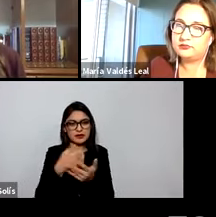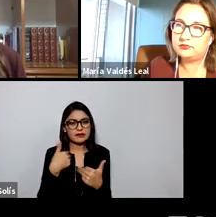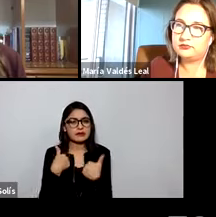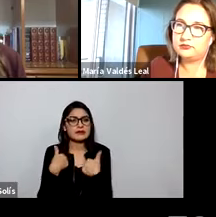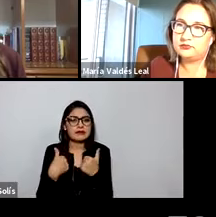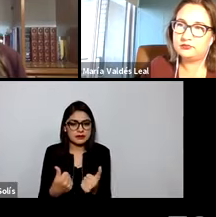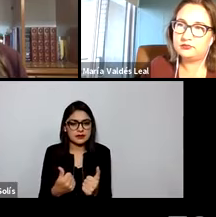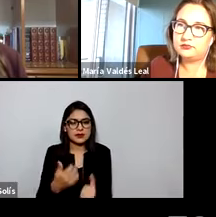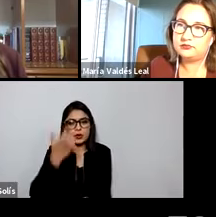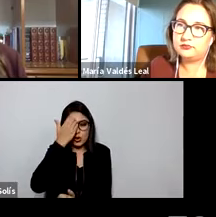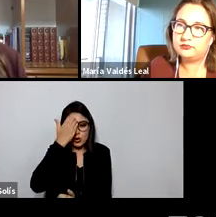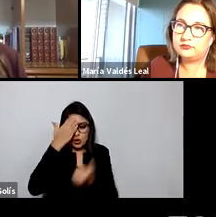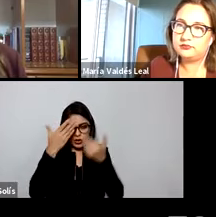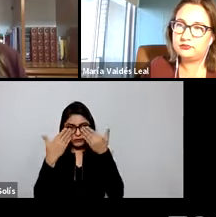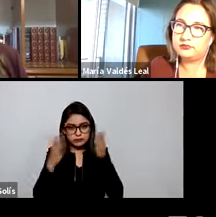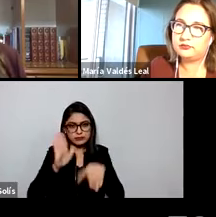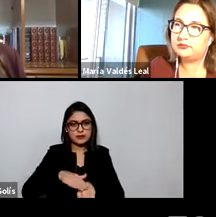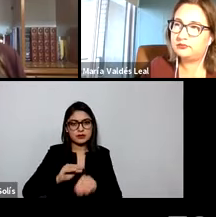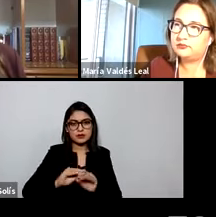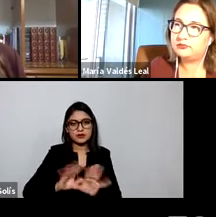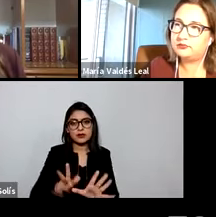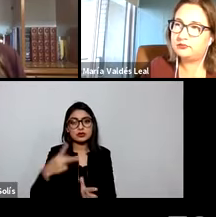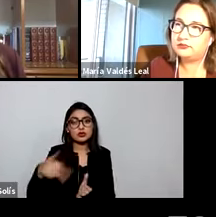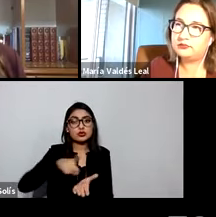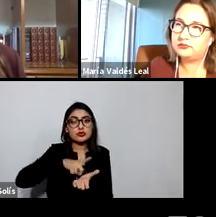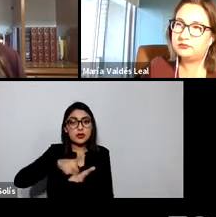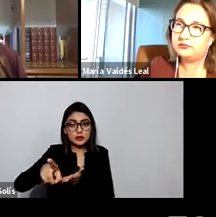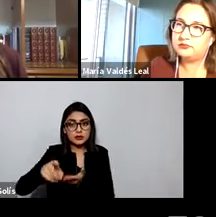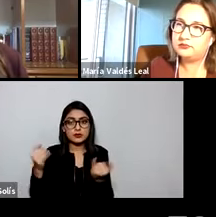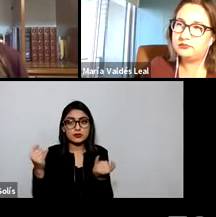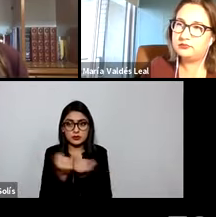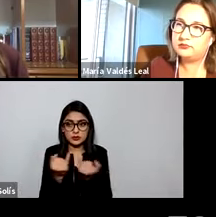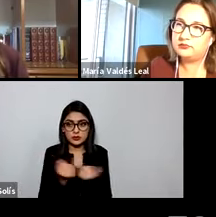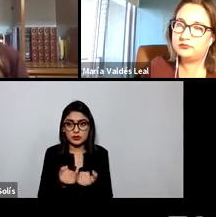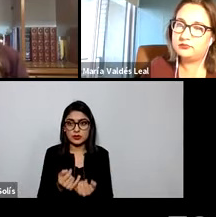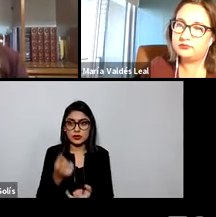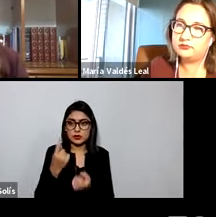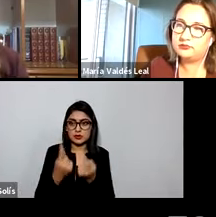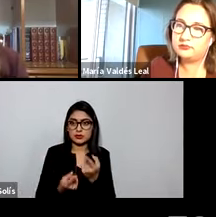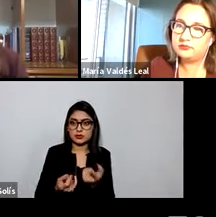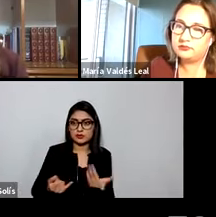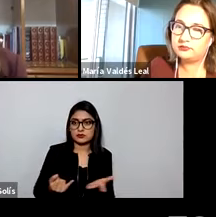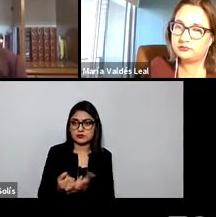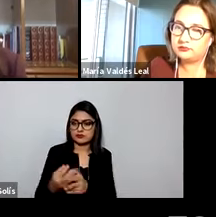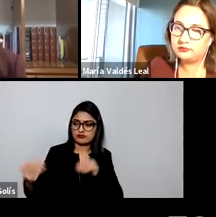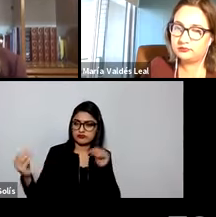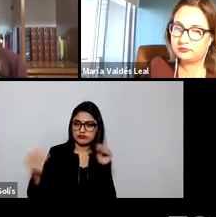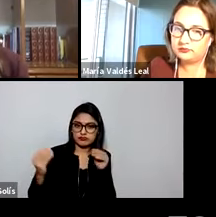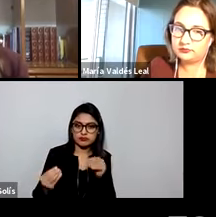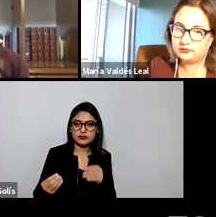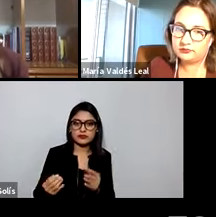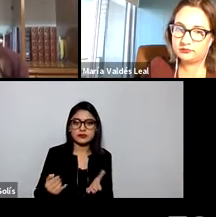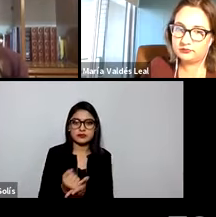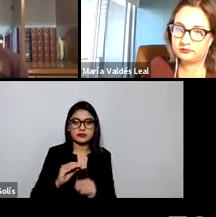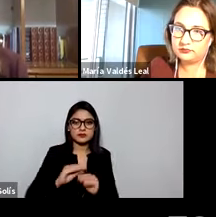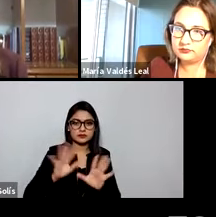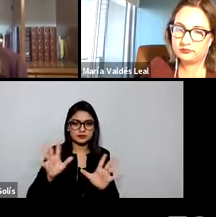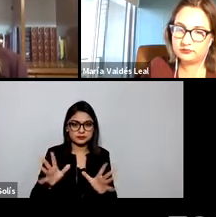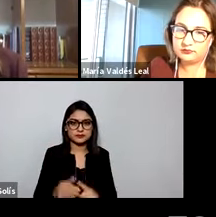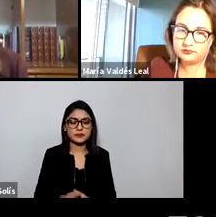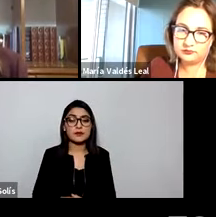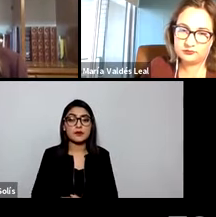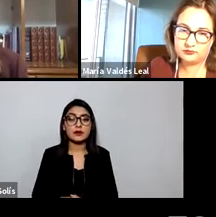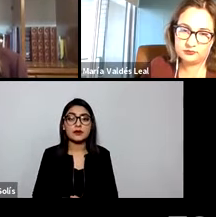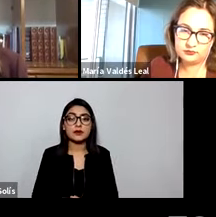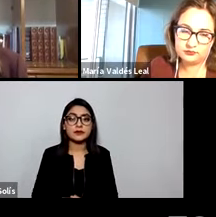pues, digamos, conocer sus derechos o para resolver casos si son operadores judiciales o litigar casos si son litigantes.